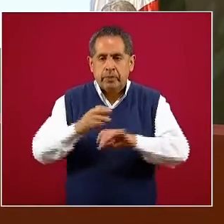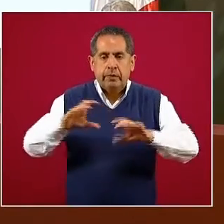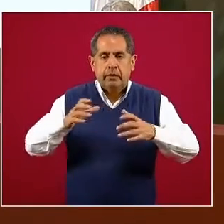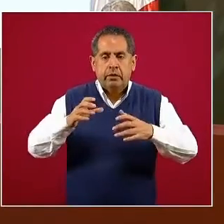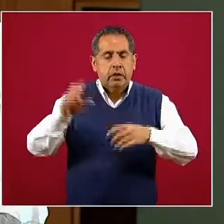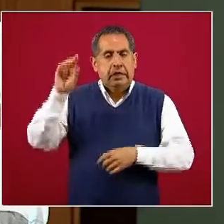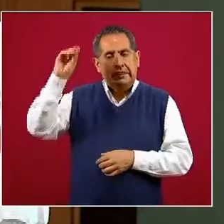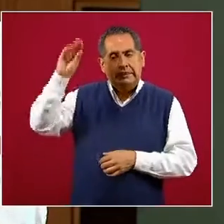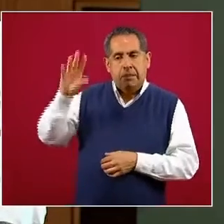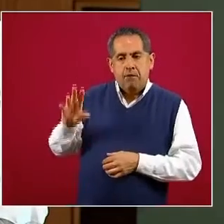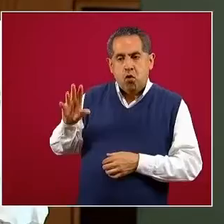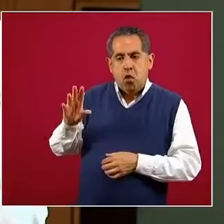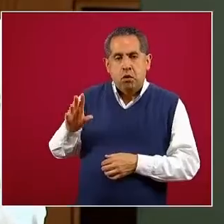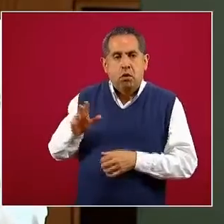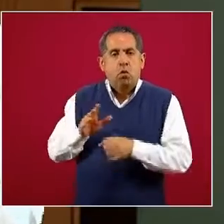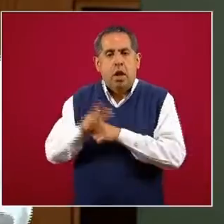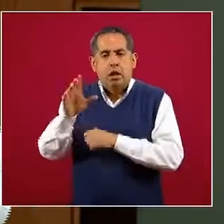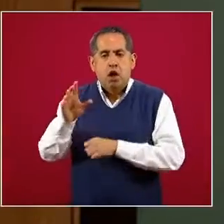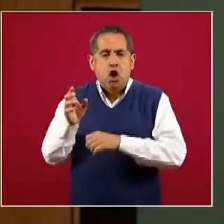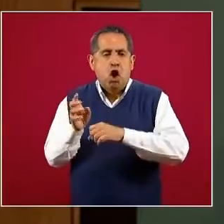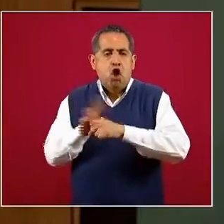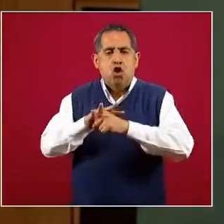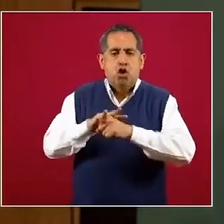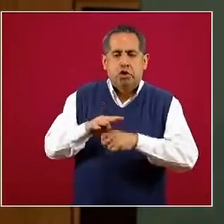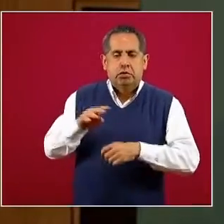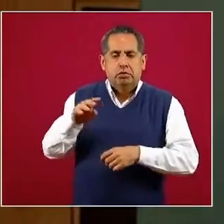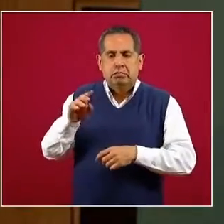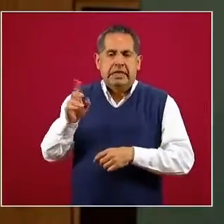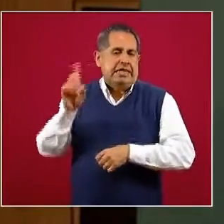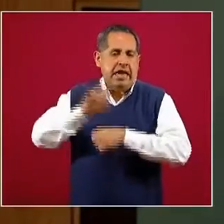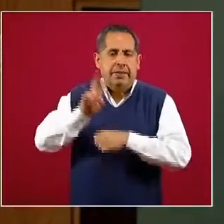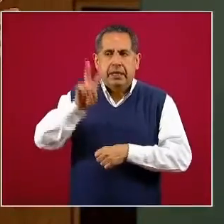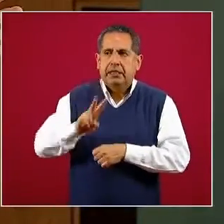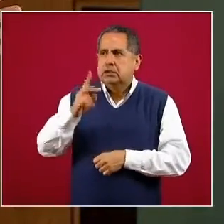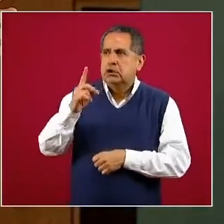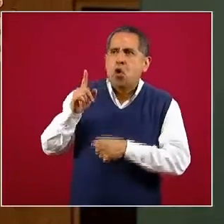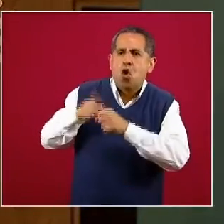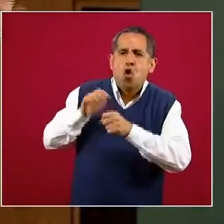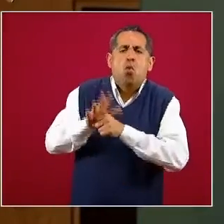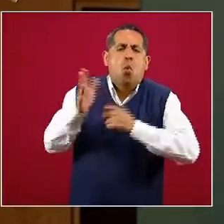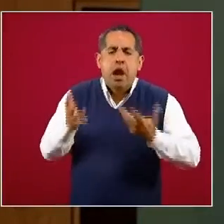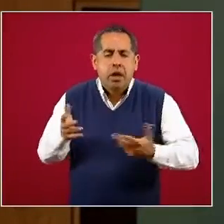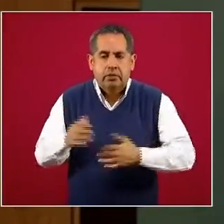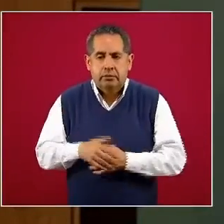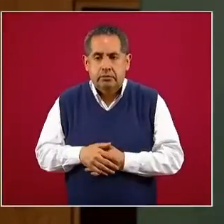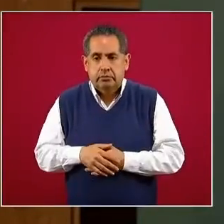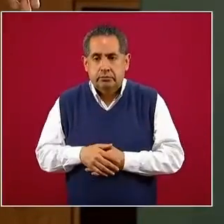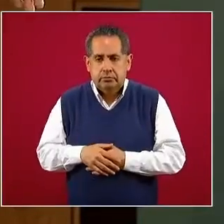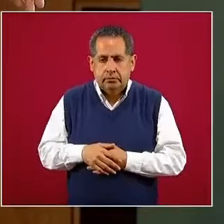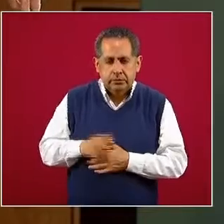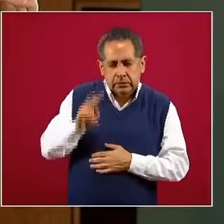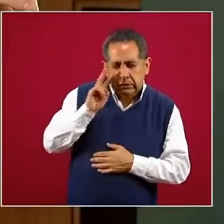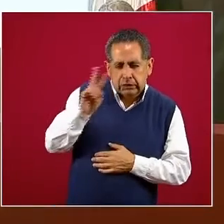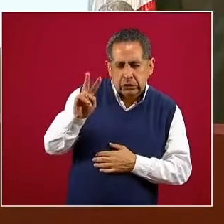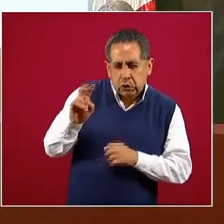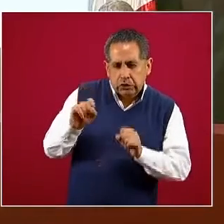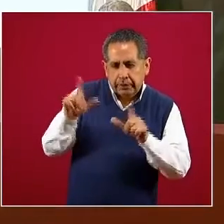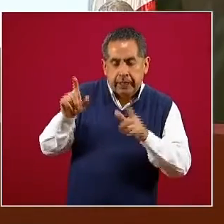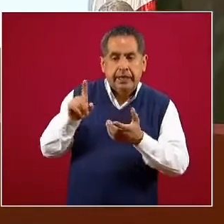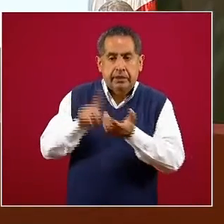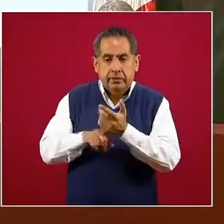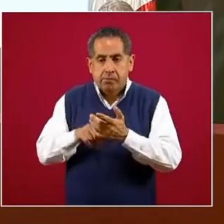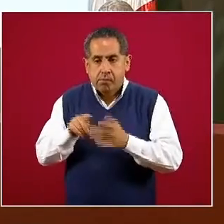Social, Zoe Robledo. Gracias a todos los que hoy están acá presentes, muy complacidos de haber